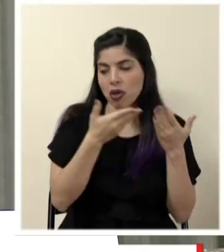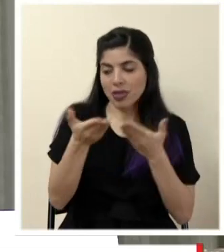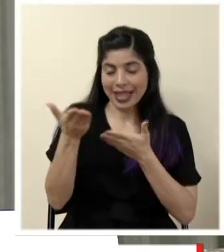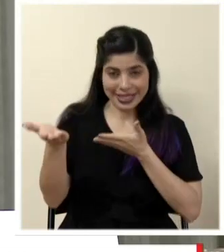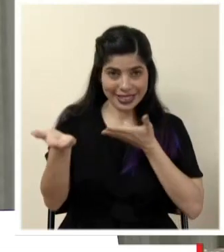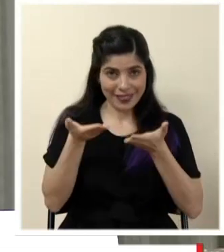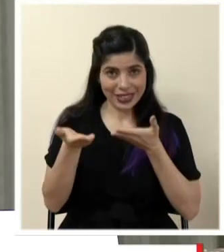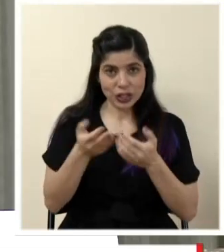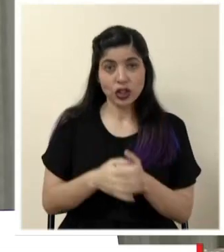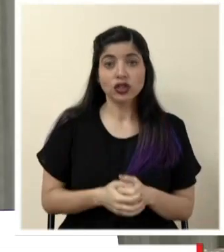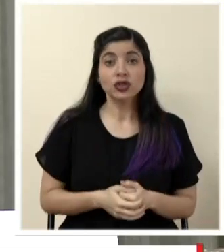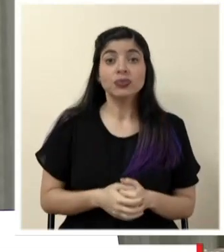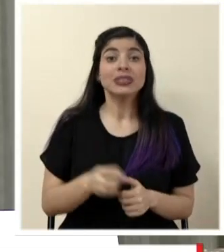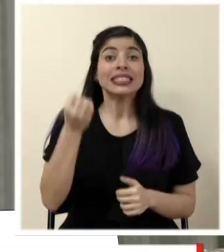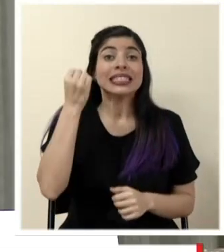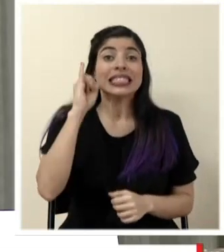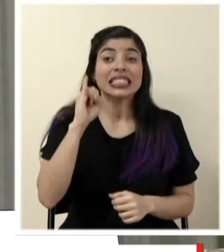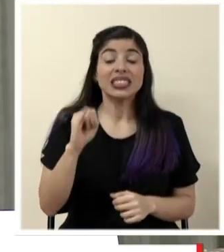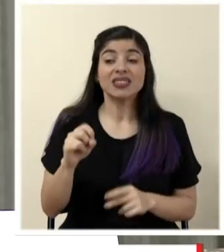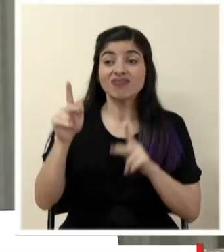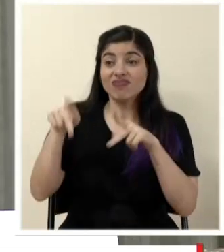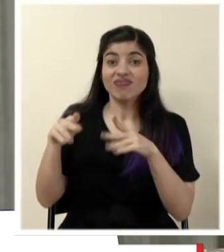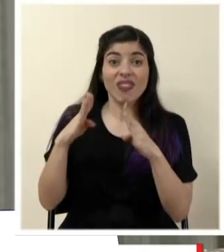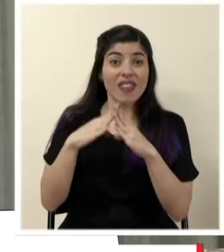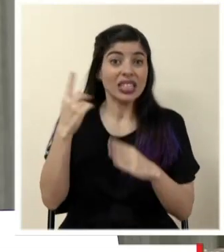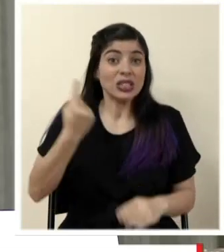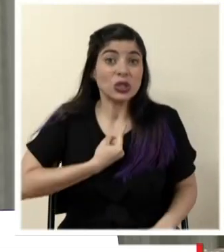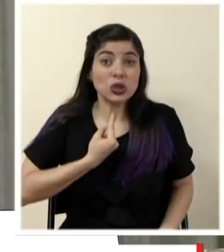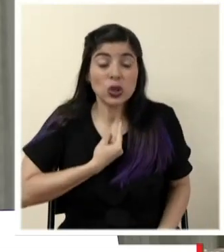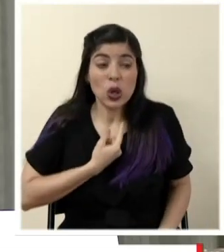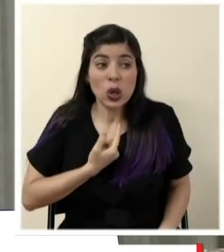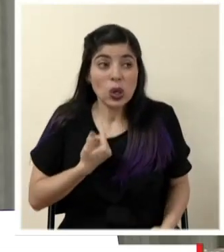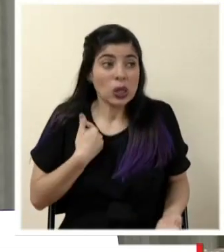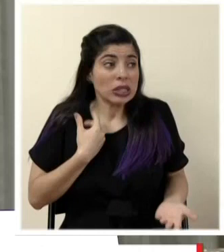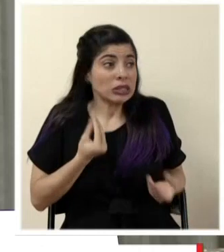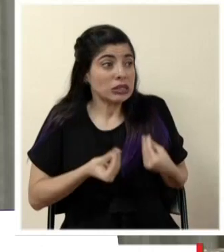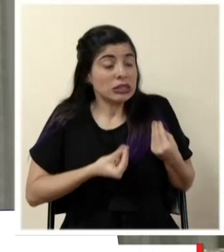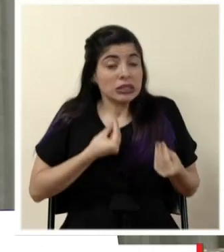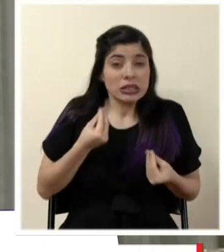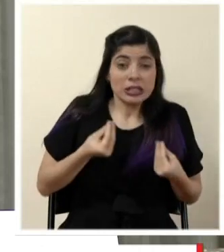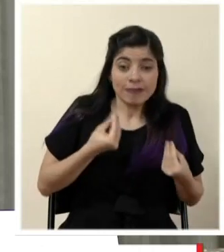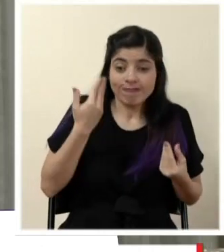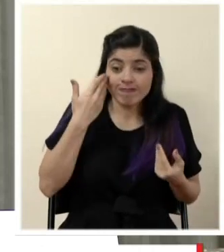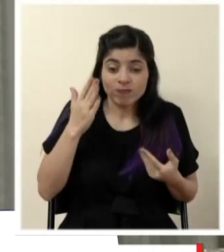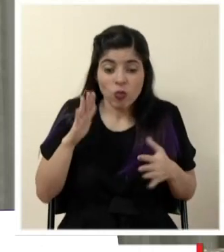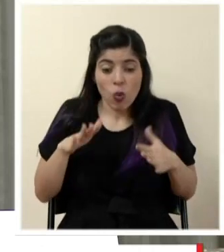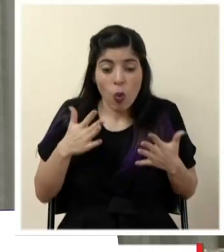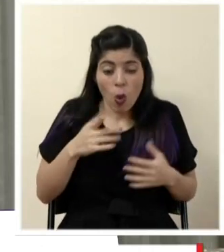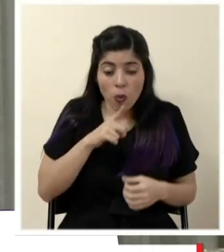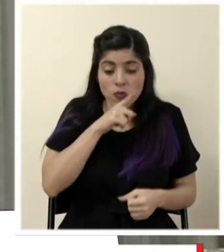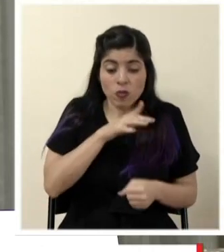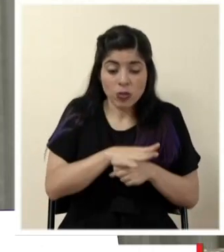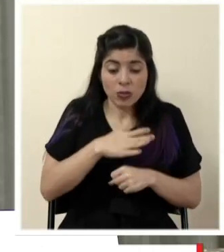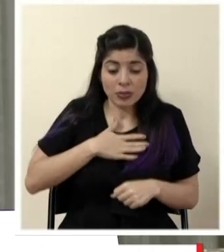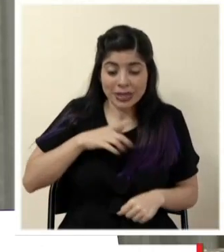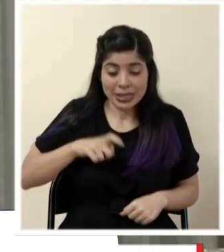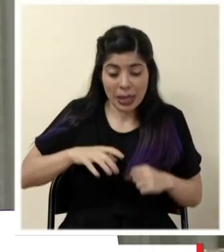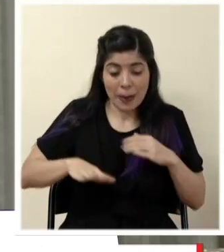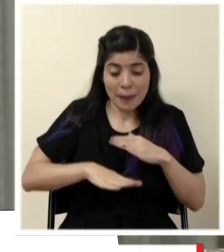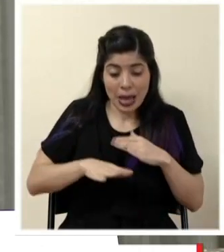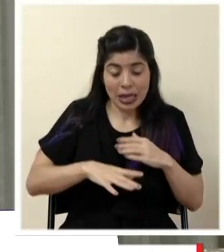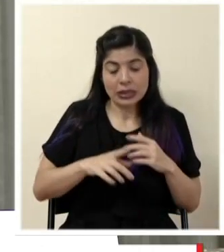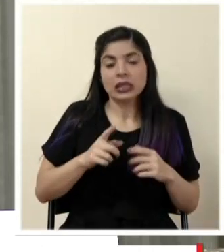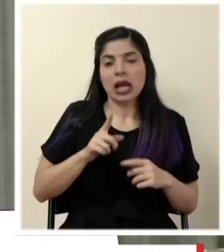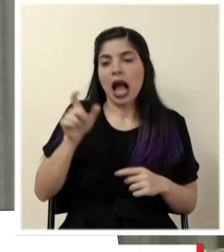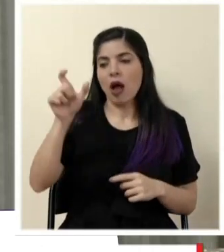servicios. En el caso de que estén solos y no tengan medios para poder garantizar sus necesidades básicas, se remiten